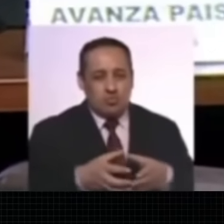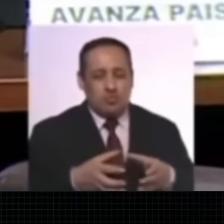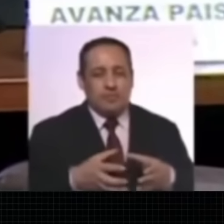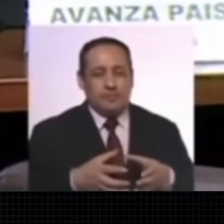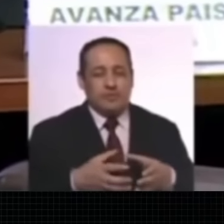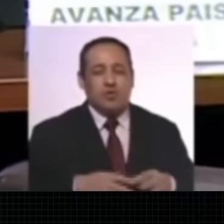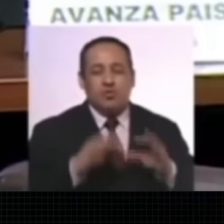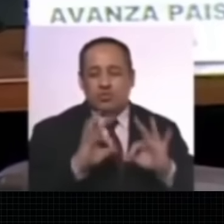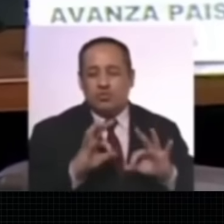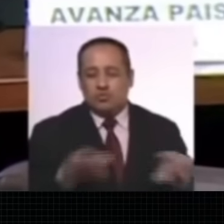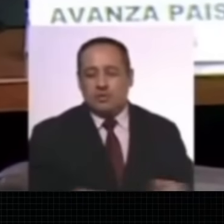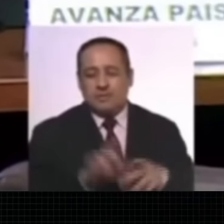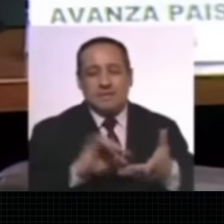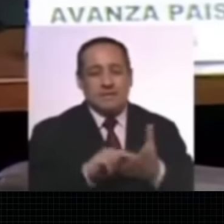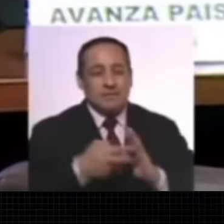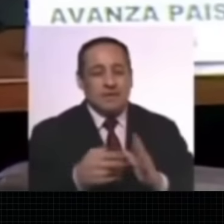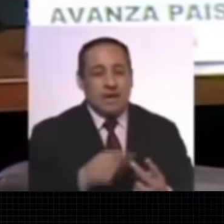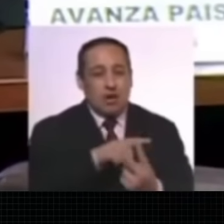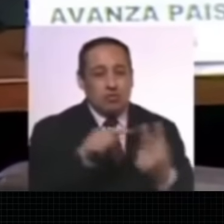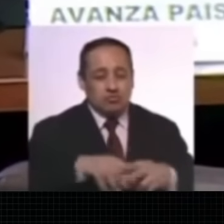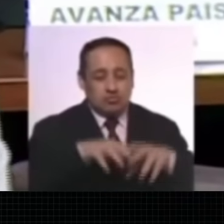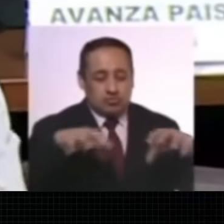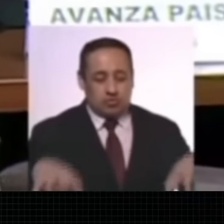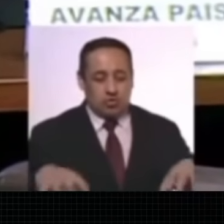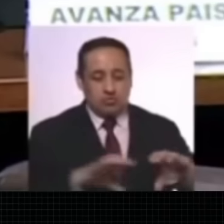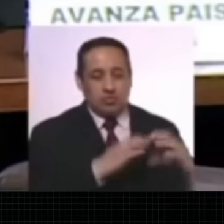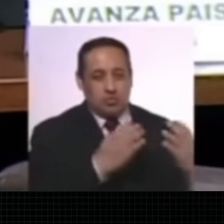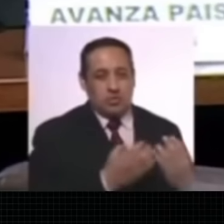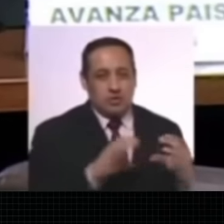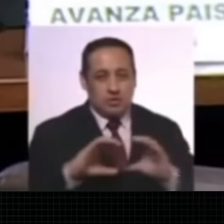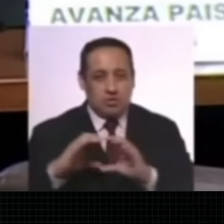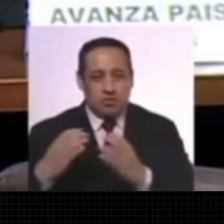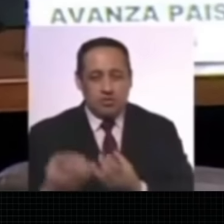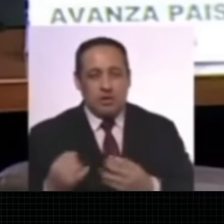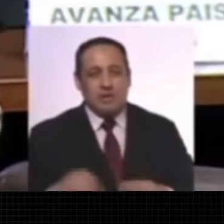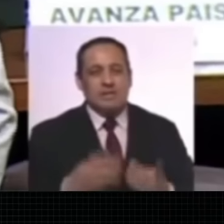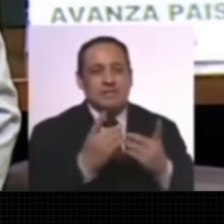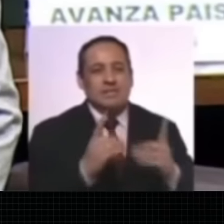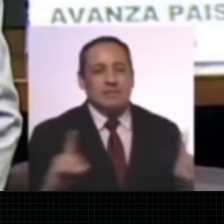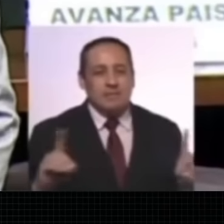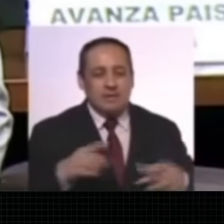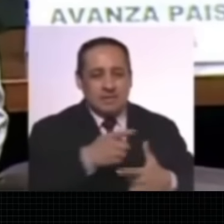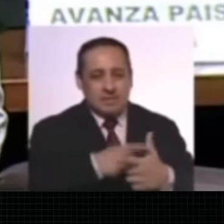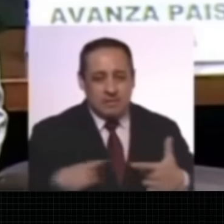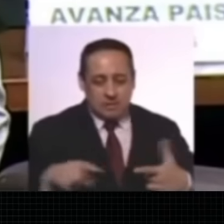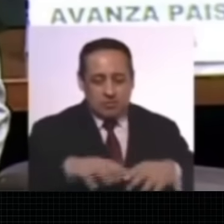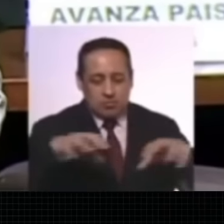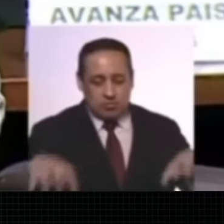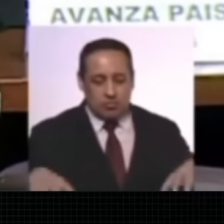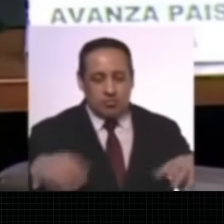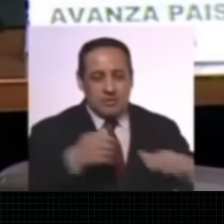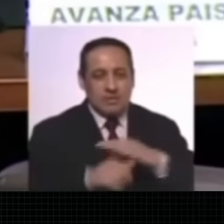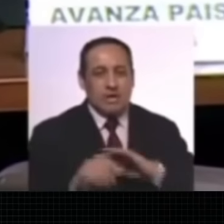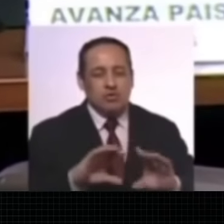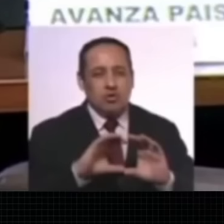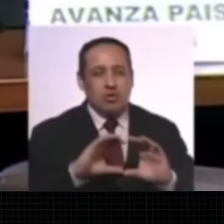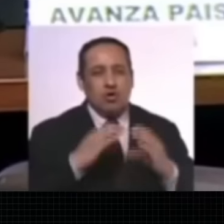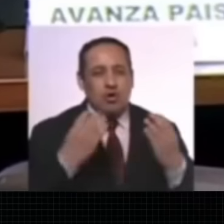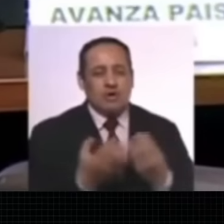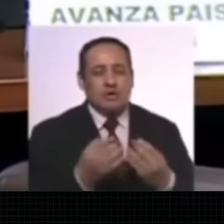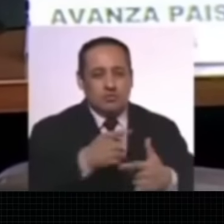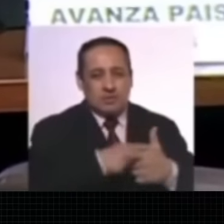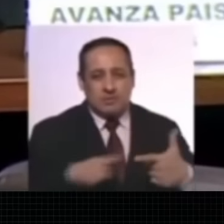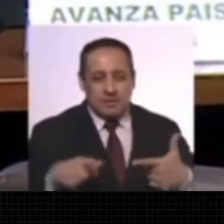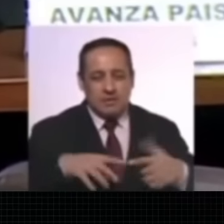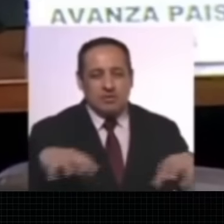justamente lo que hace la bicameralidad presidente es divide el control dentro del Congreso Y